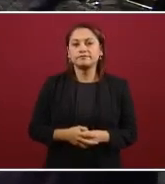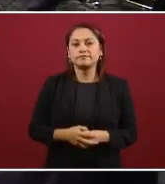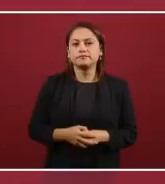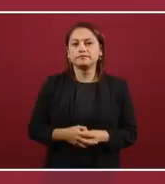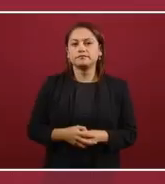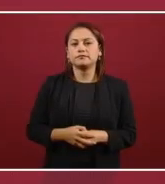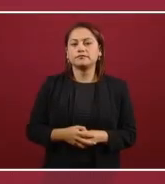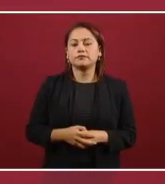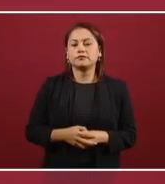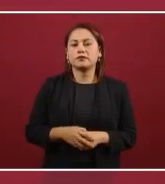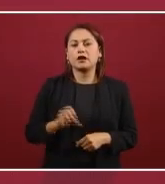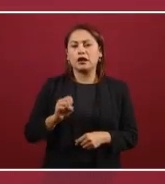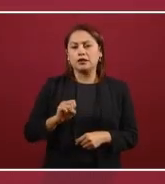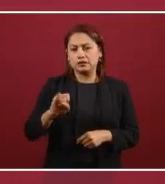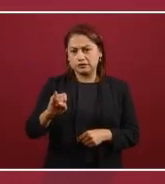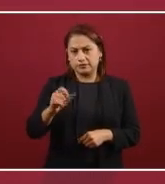gustaría